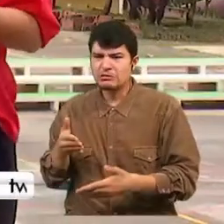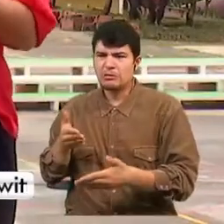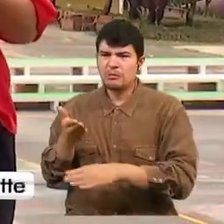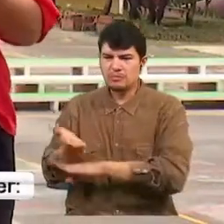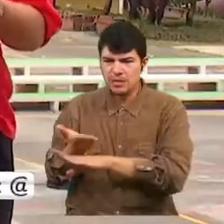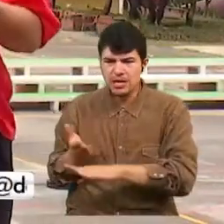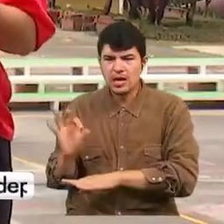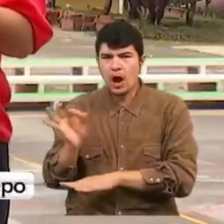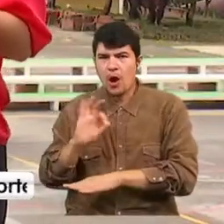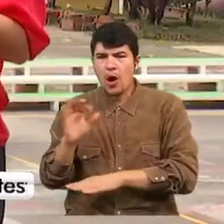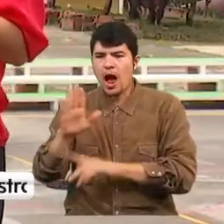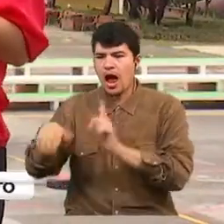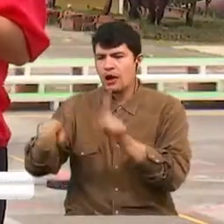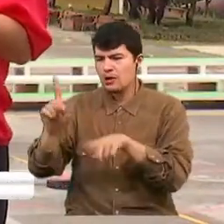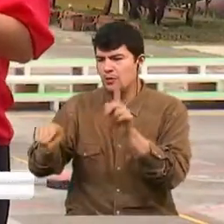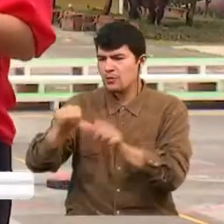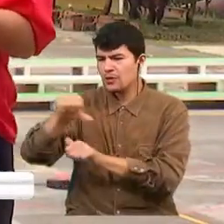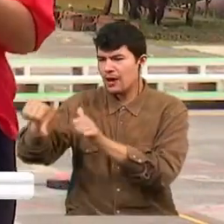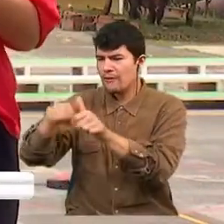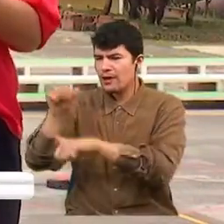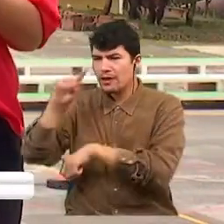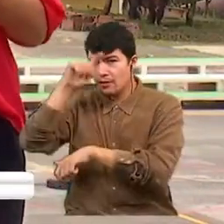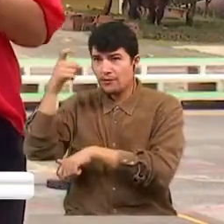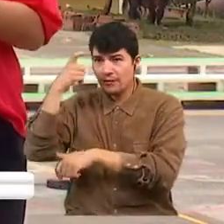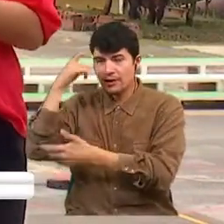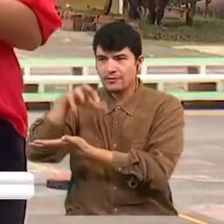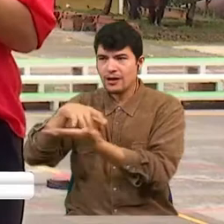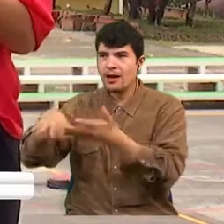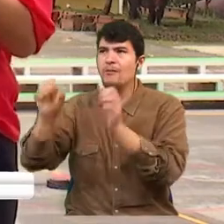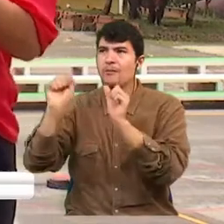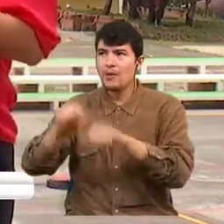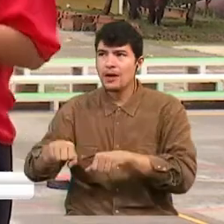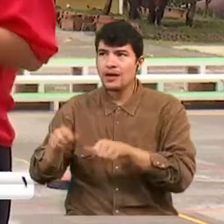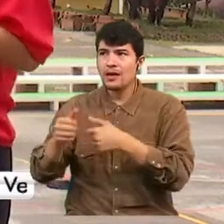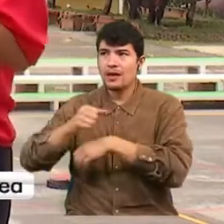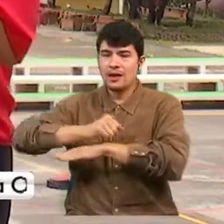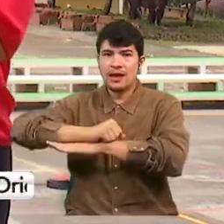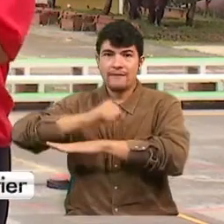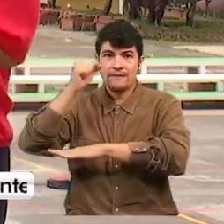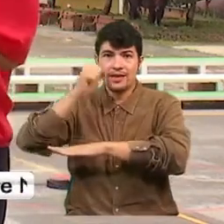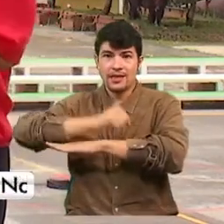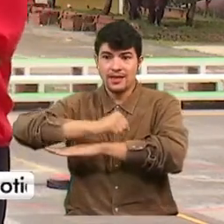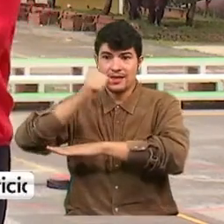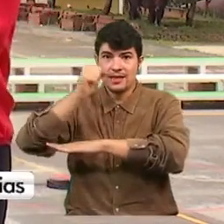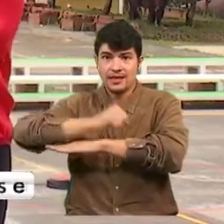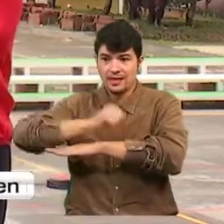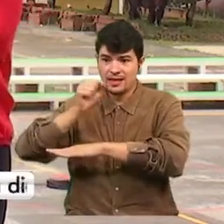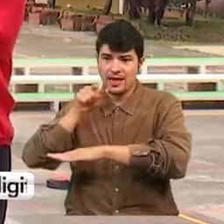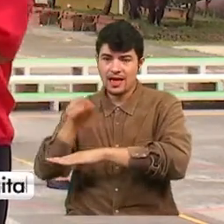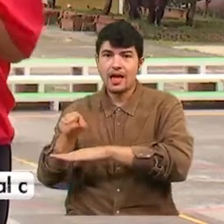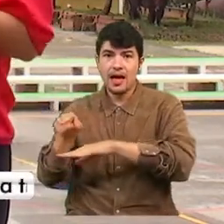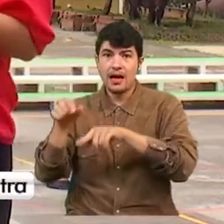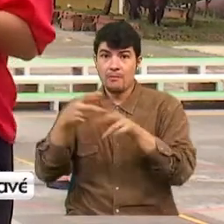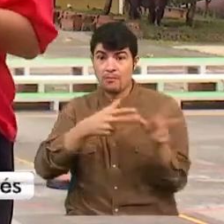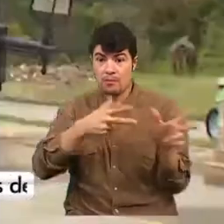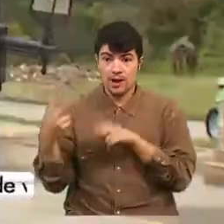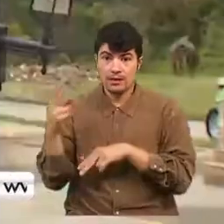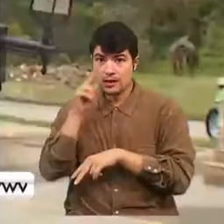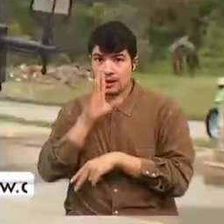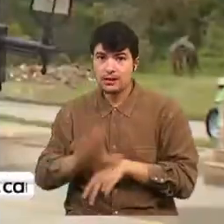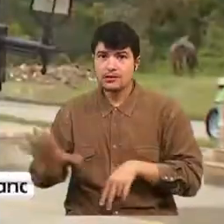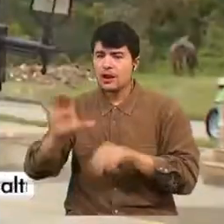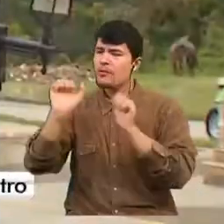necesitan hacer alguna vuelta de la gobernación de Santander. Está habilitada la ventanilla única que para que en Puente Nacional puedan